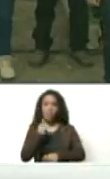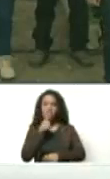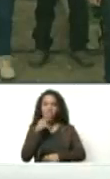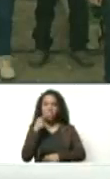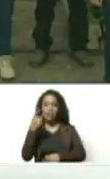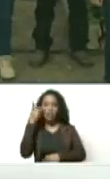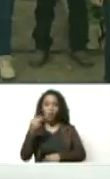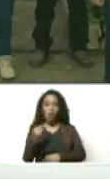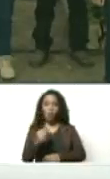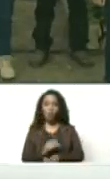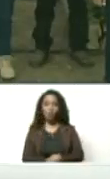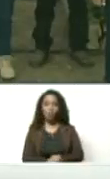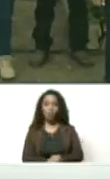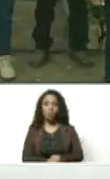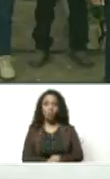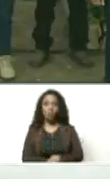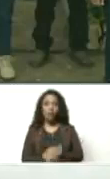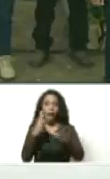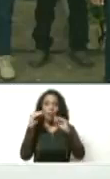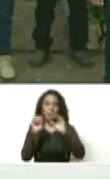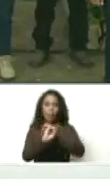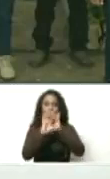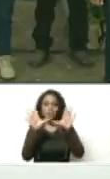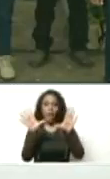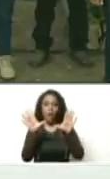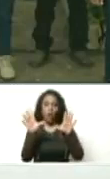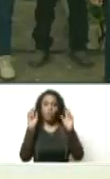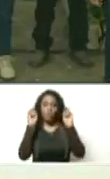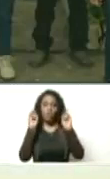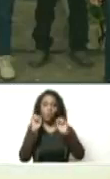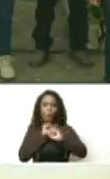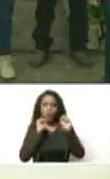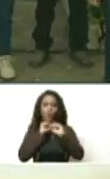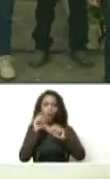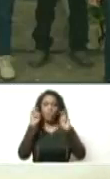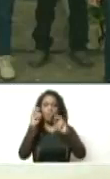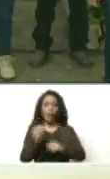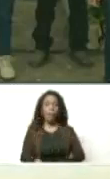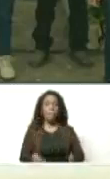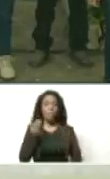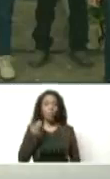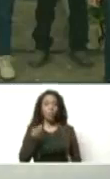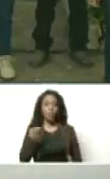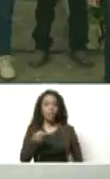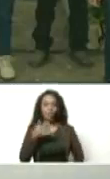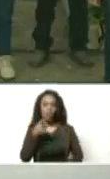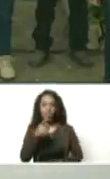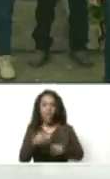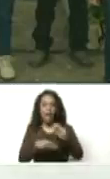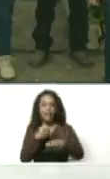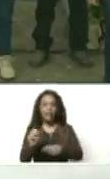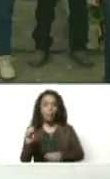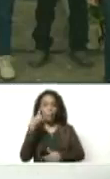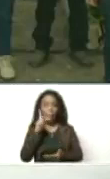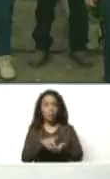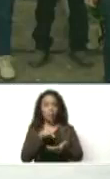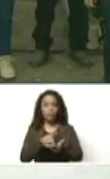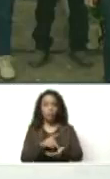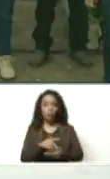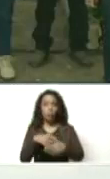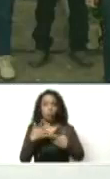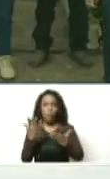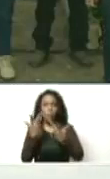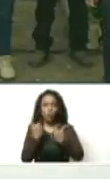está negando? Háblame concreto del tema maquinaria, que fue el tema más importante que hiciste en tu primera intervención.